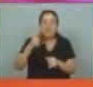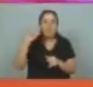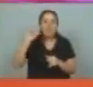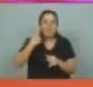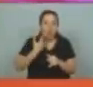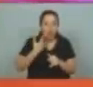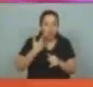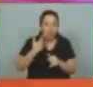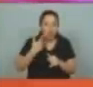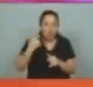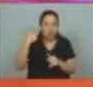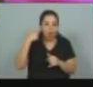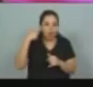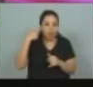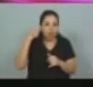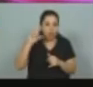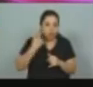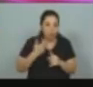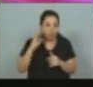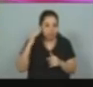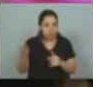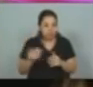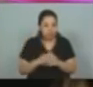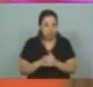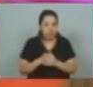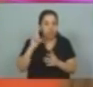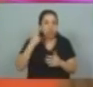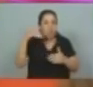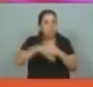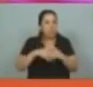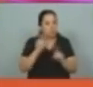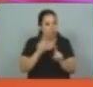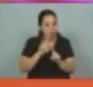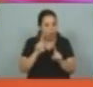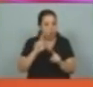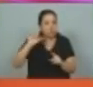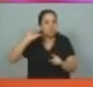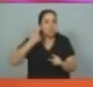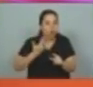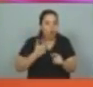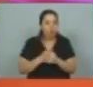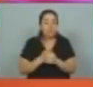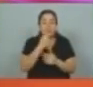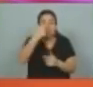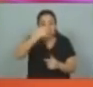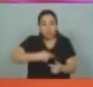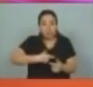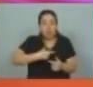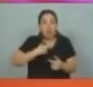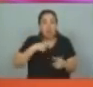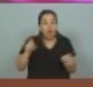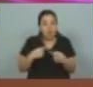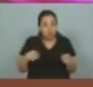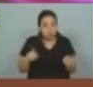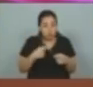afuera, porque no era sordo con el oído interno. De los pezones grandes. Eso se entrena. Vos escuchás, cuando sos compositor, escuchás la música